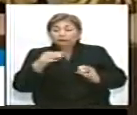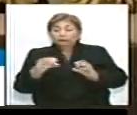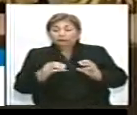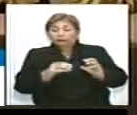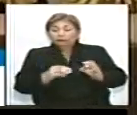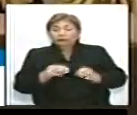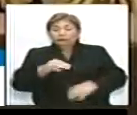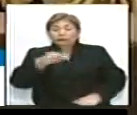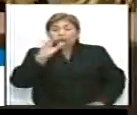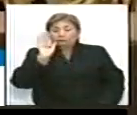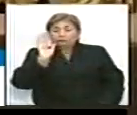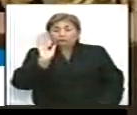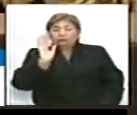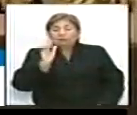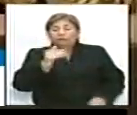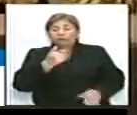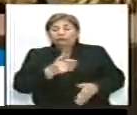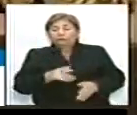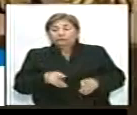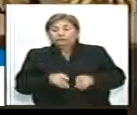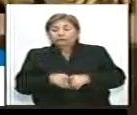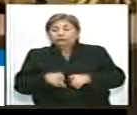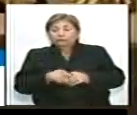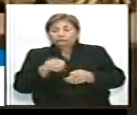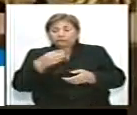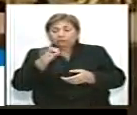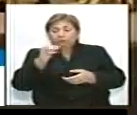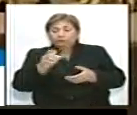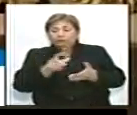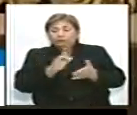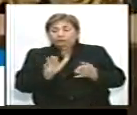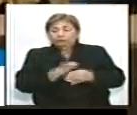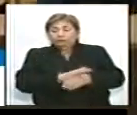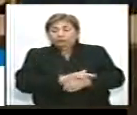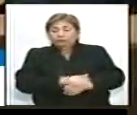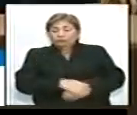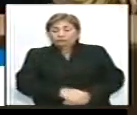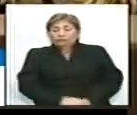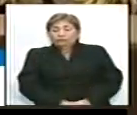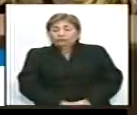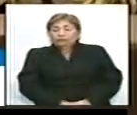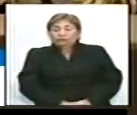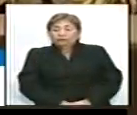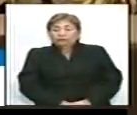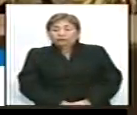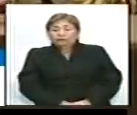realice a mano alzada y por lista completa.